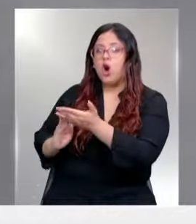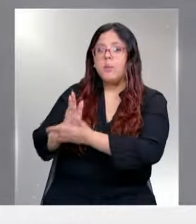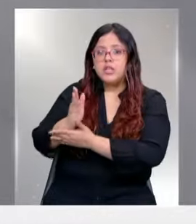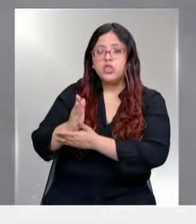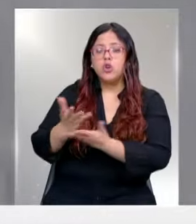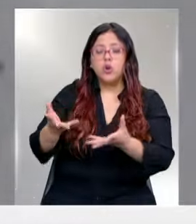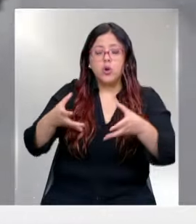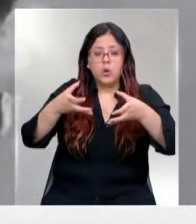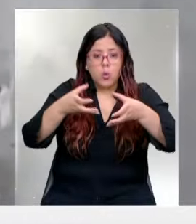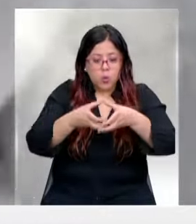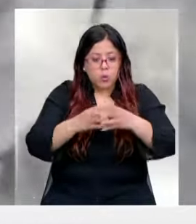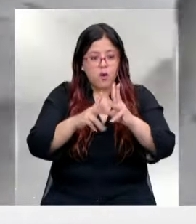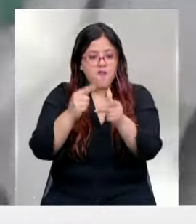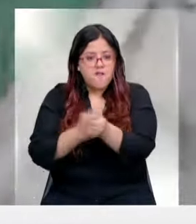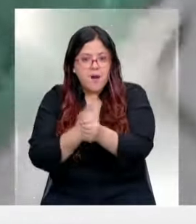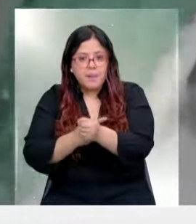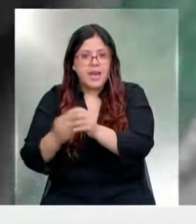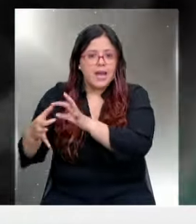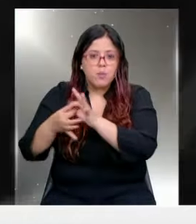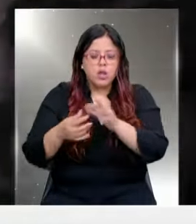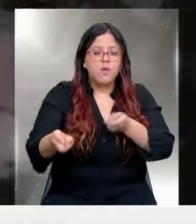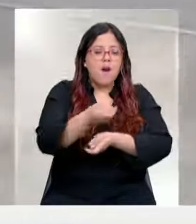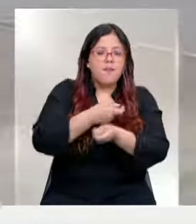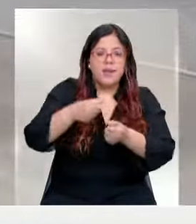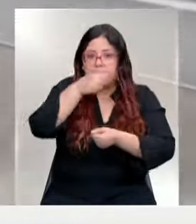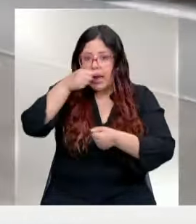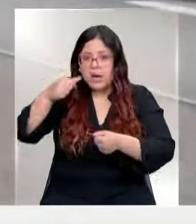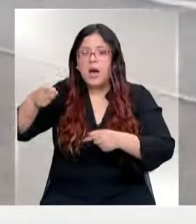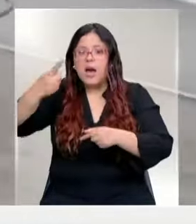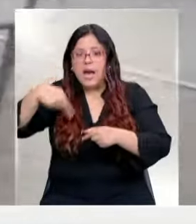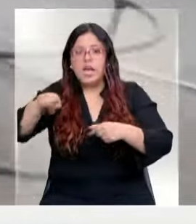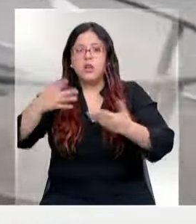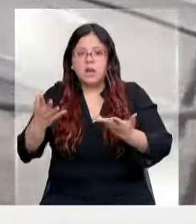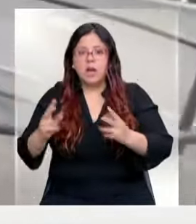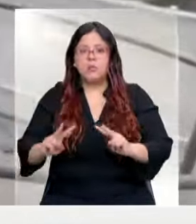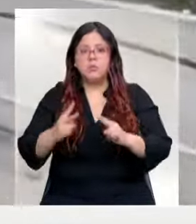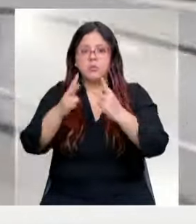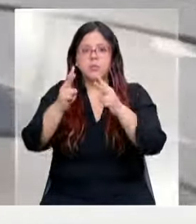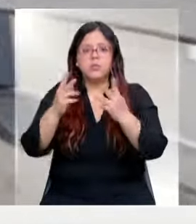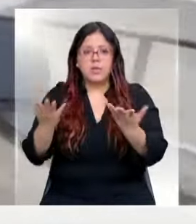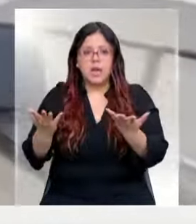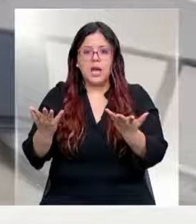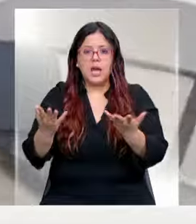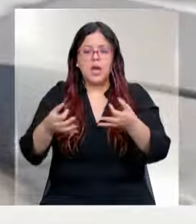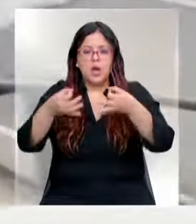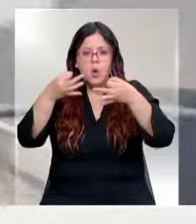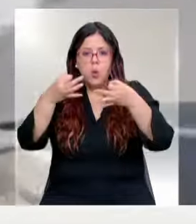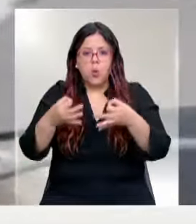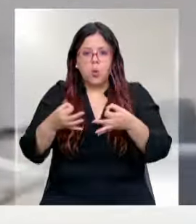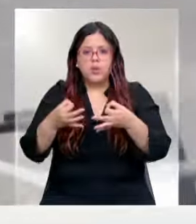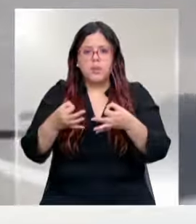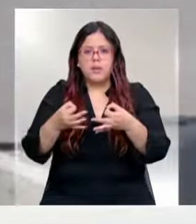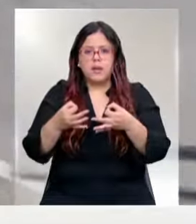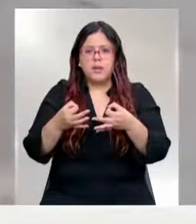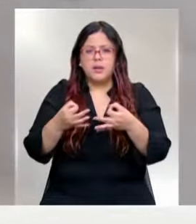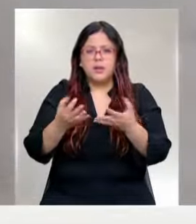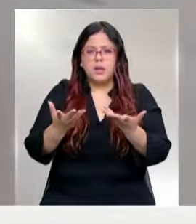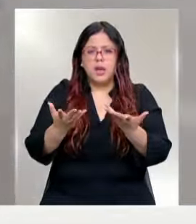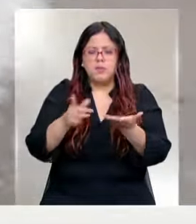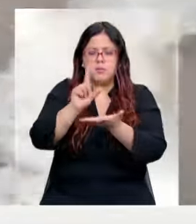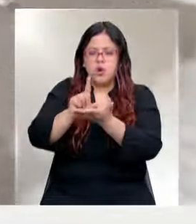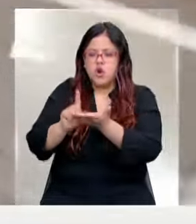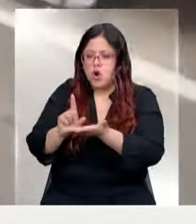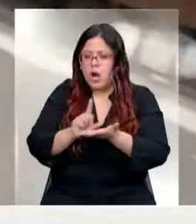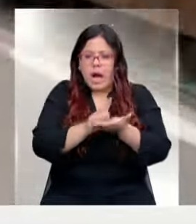...de un clan familiar que gracias a la venta de drogas logró construir un millonario patrimonio al punto de contar con locales comerciales